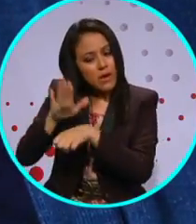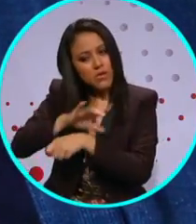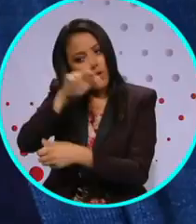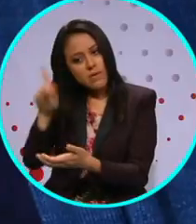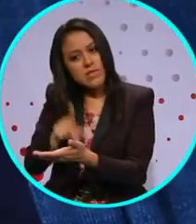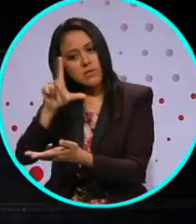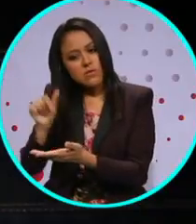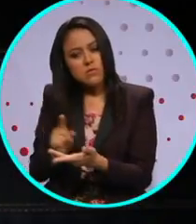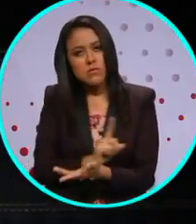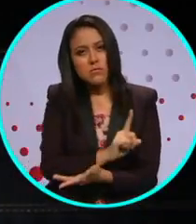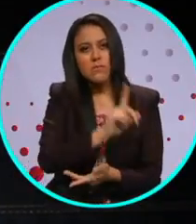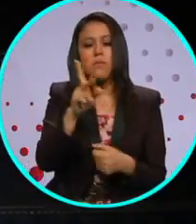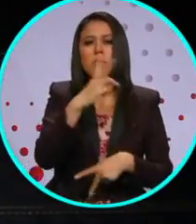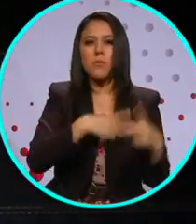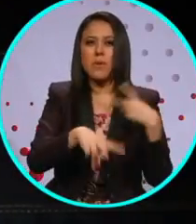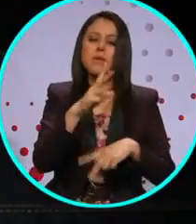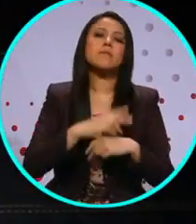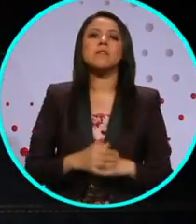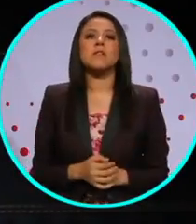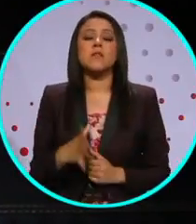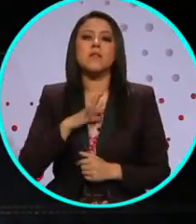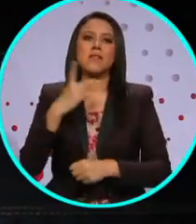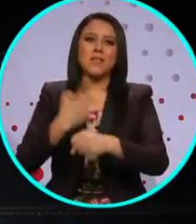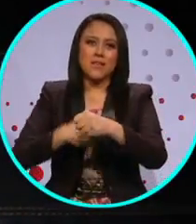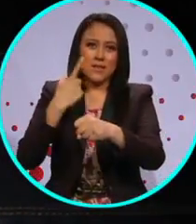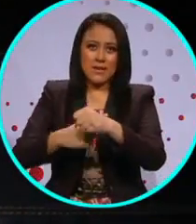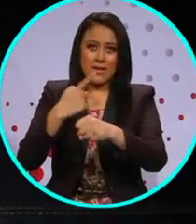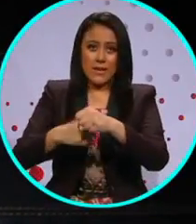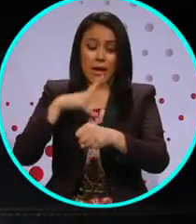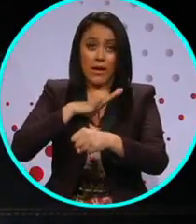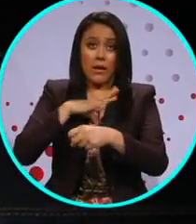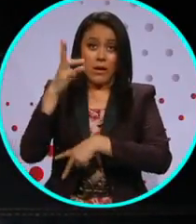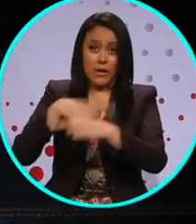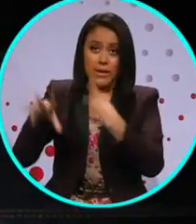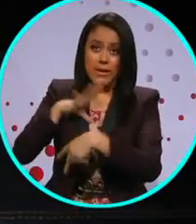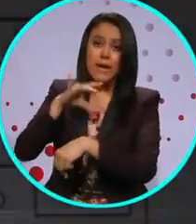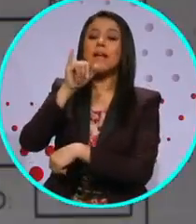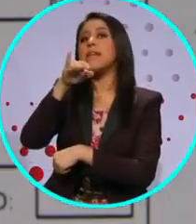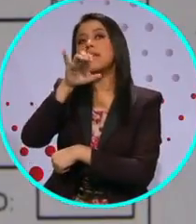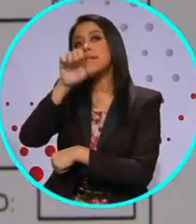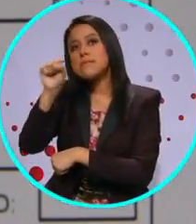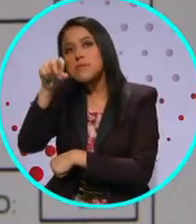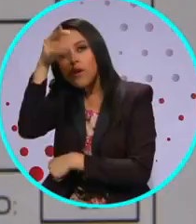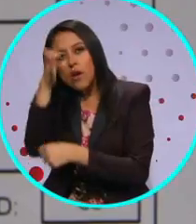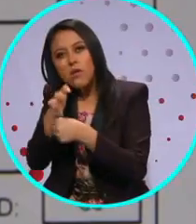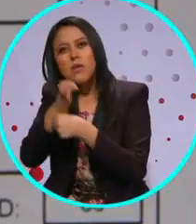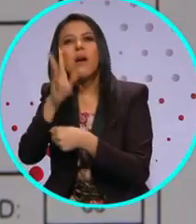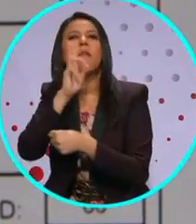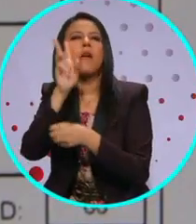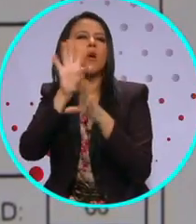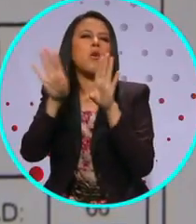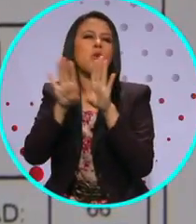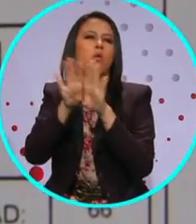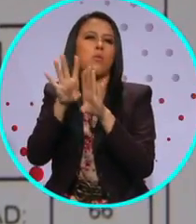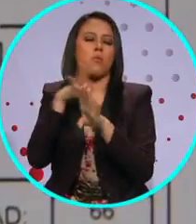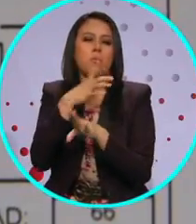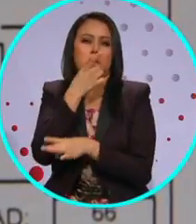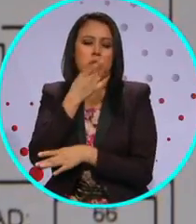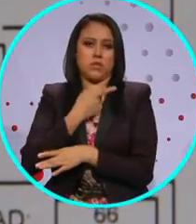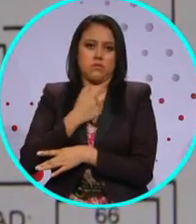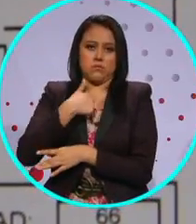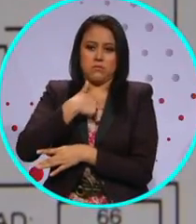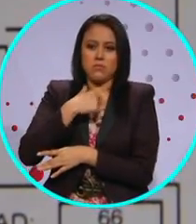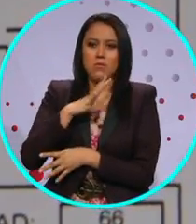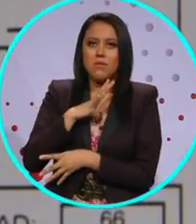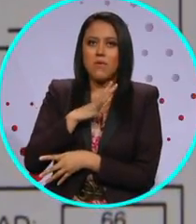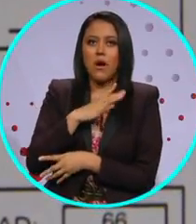tiempo después. Me enfermé y ahora que fui al seguro para saber cómo era, me salieron porque tenía que